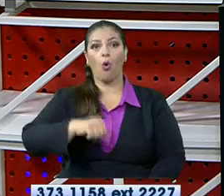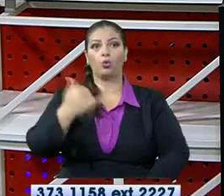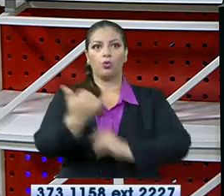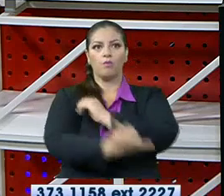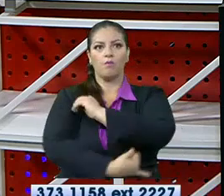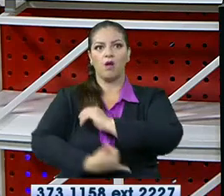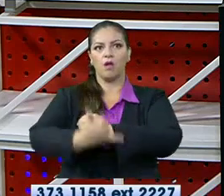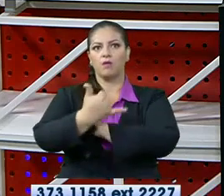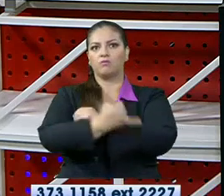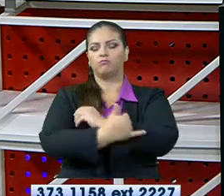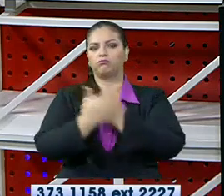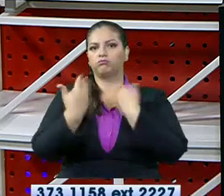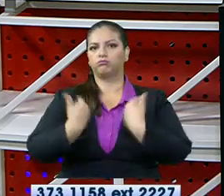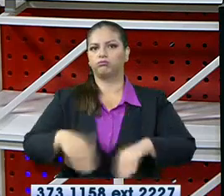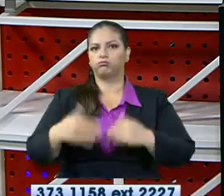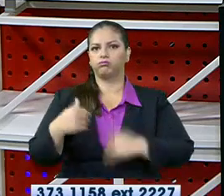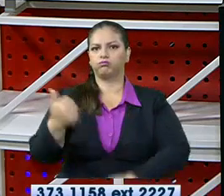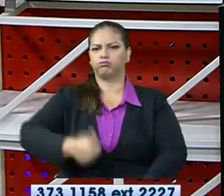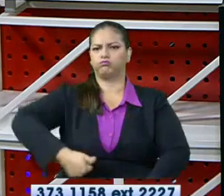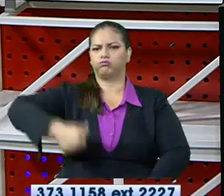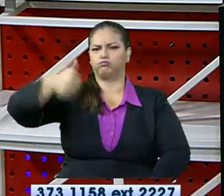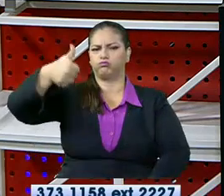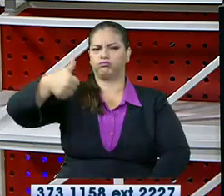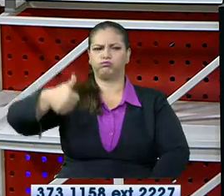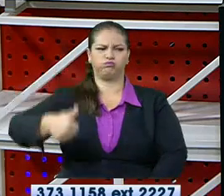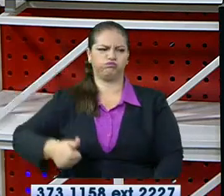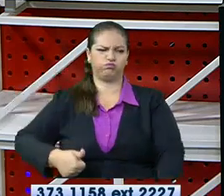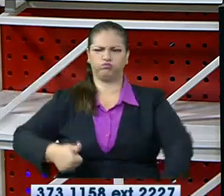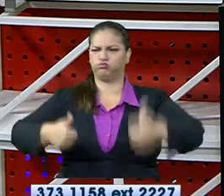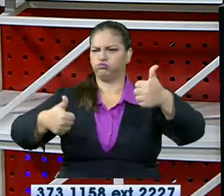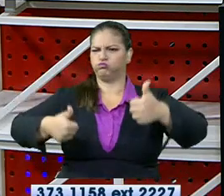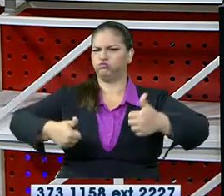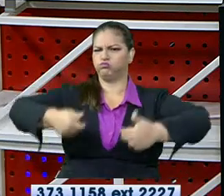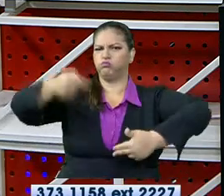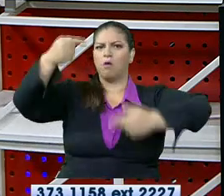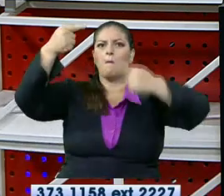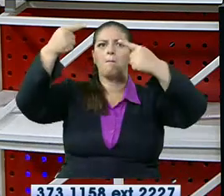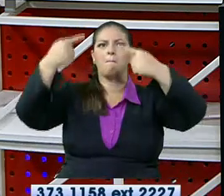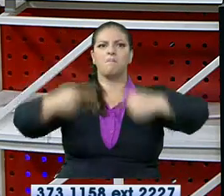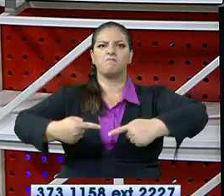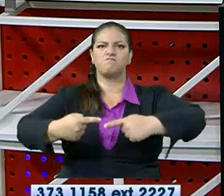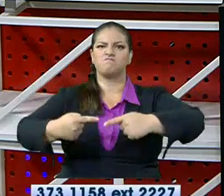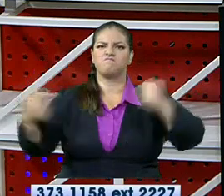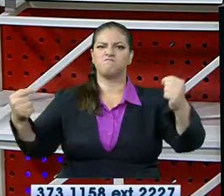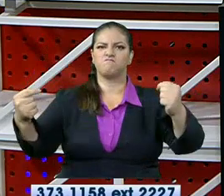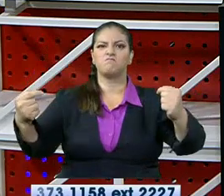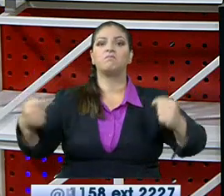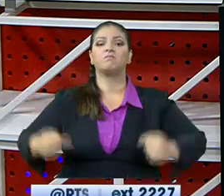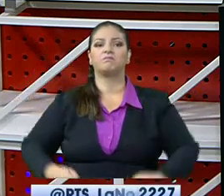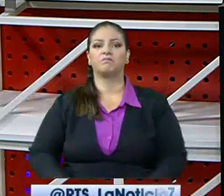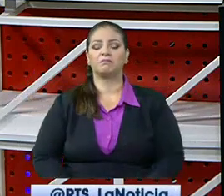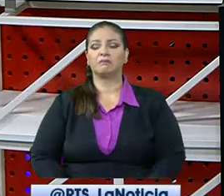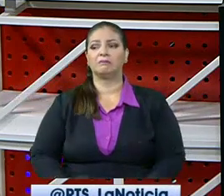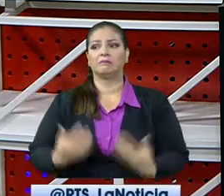señores, porque, insisto, ustedes tosen y a nosotros nos cae la flema y nos da